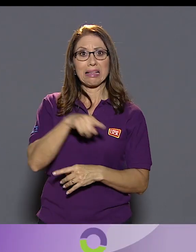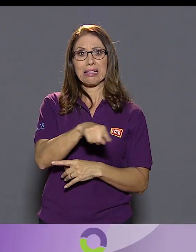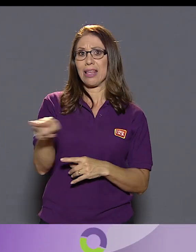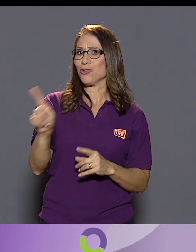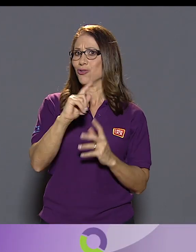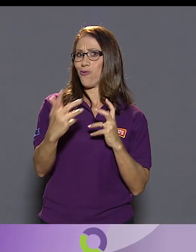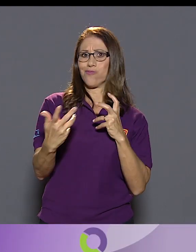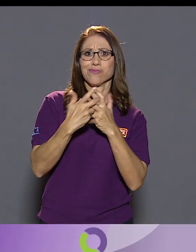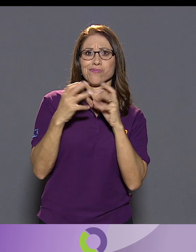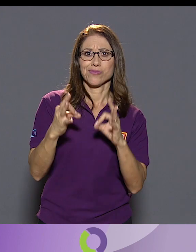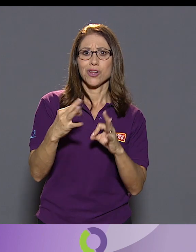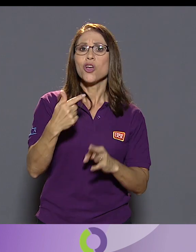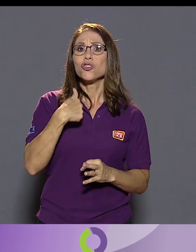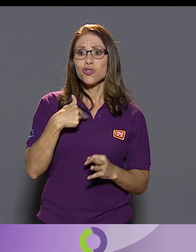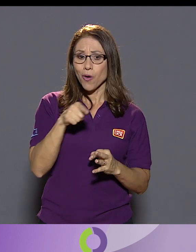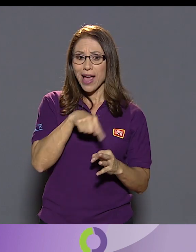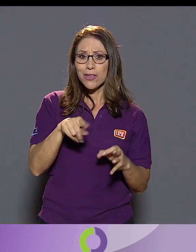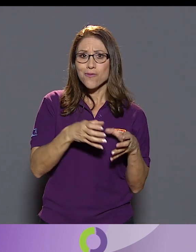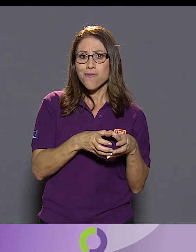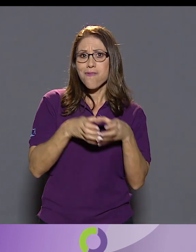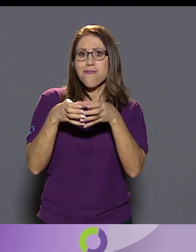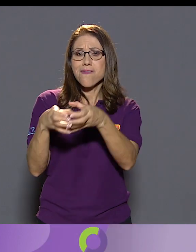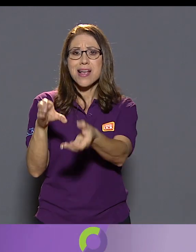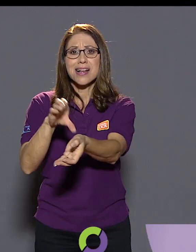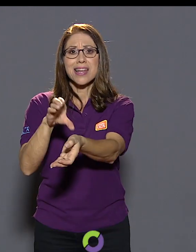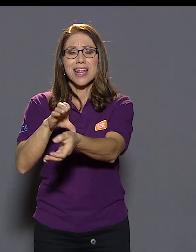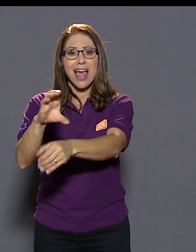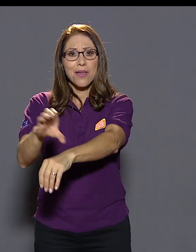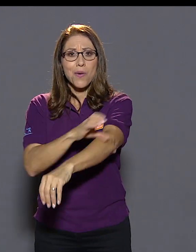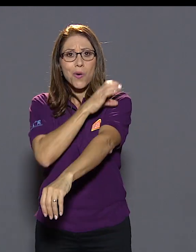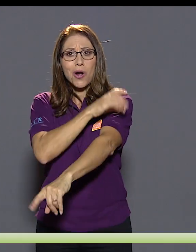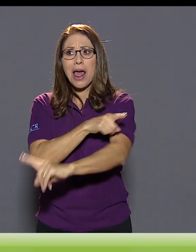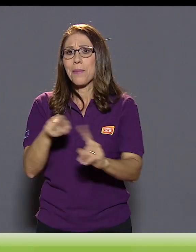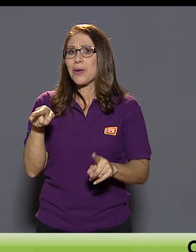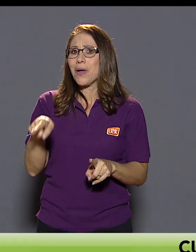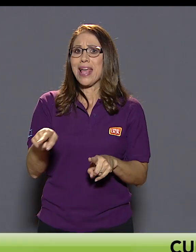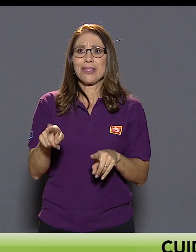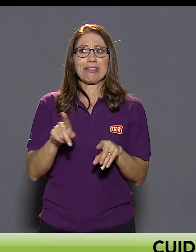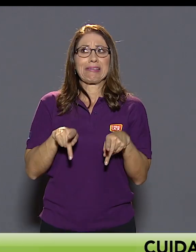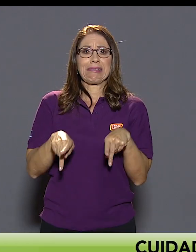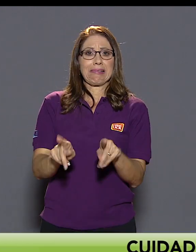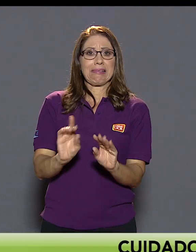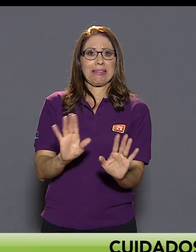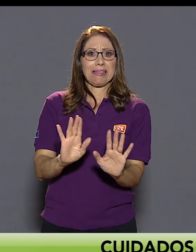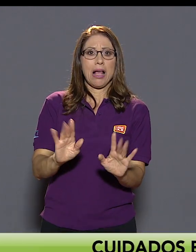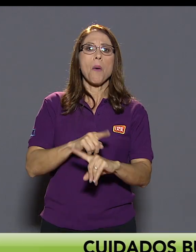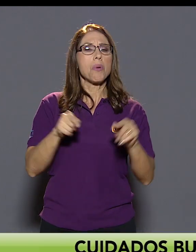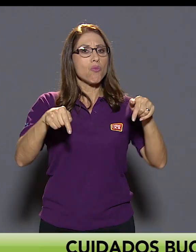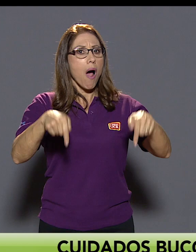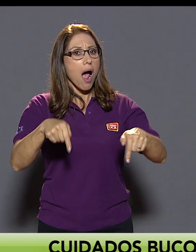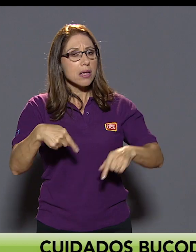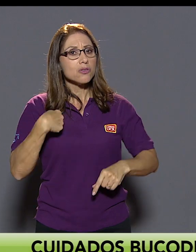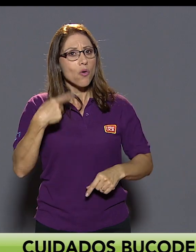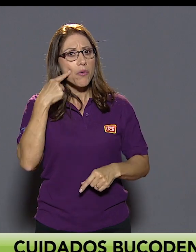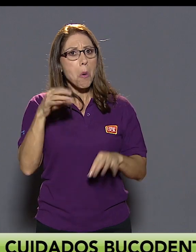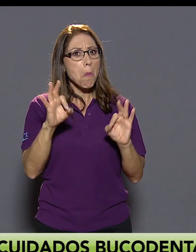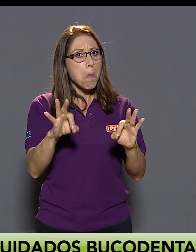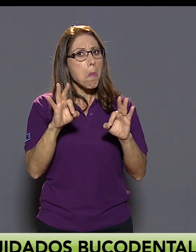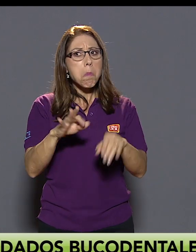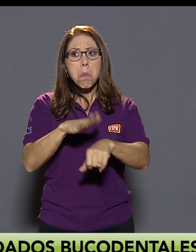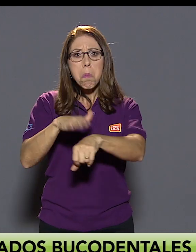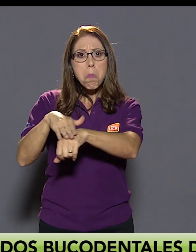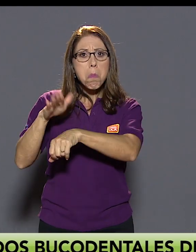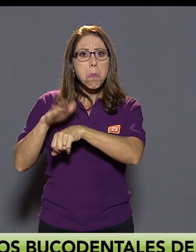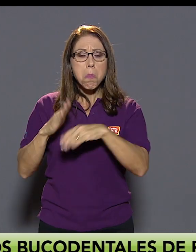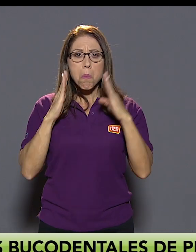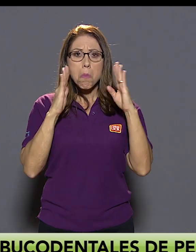los llevaba a la clínica de Coronado y no había manera de que ellos se dejaran. Aquí yo veo que se dejan, los